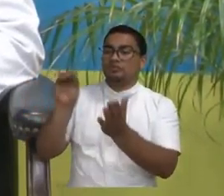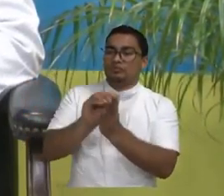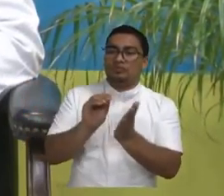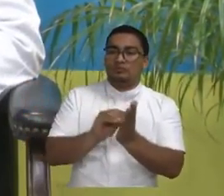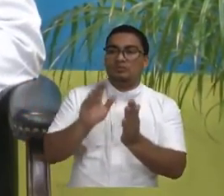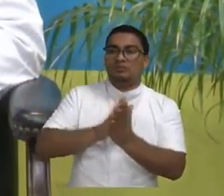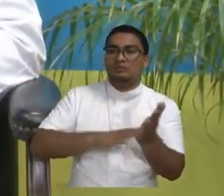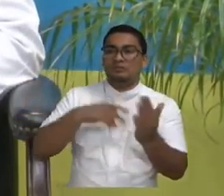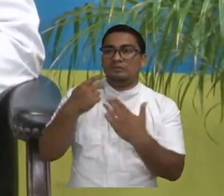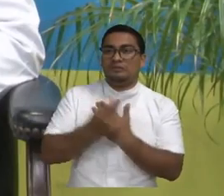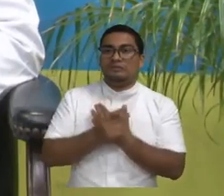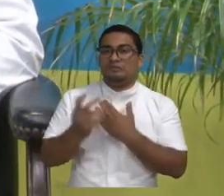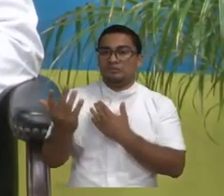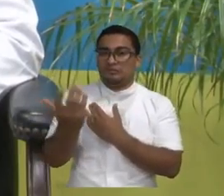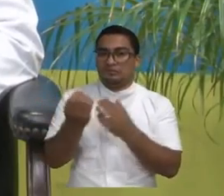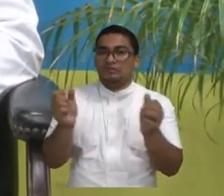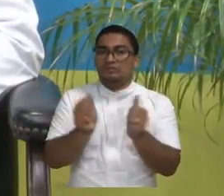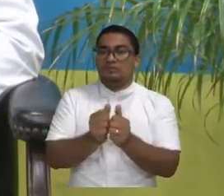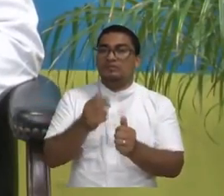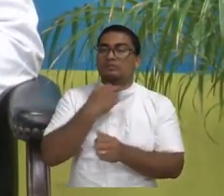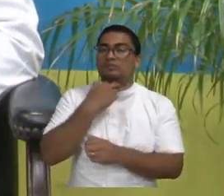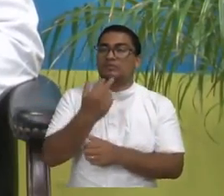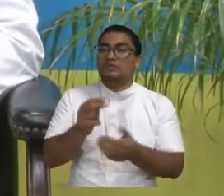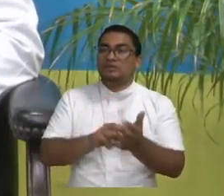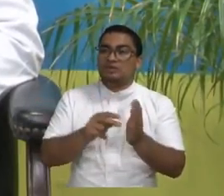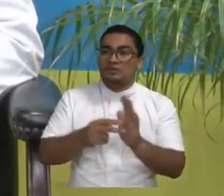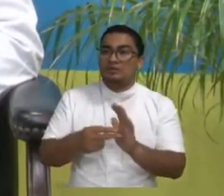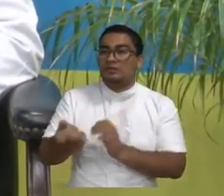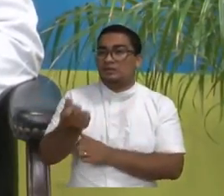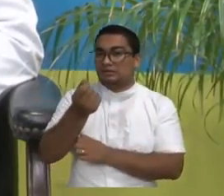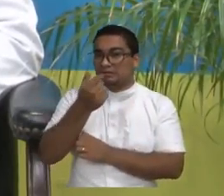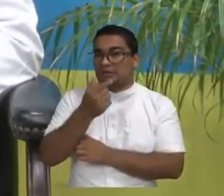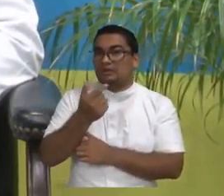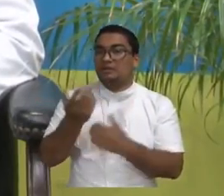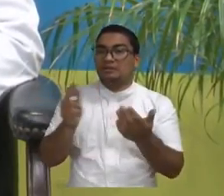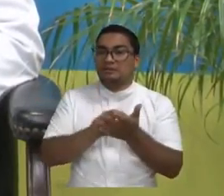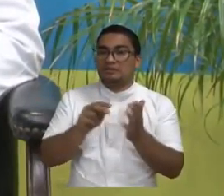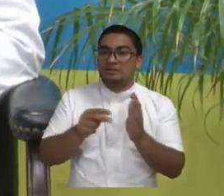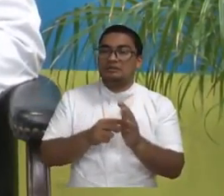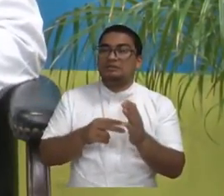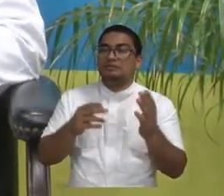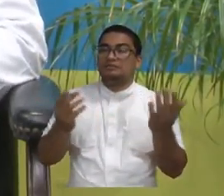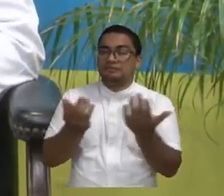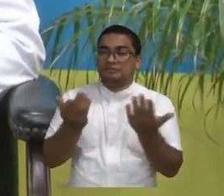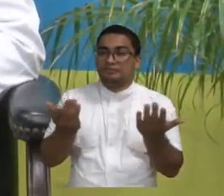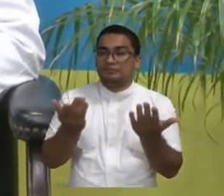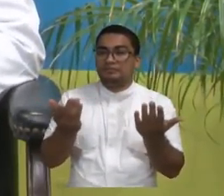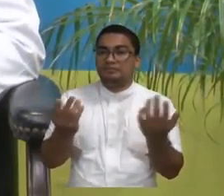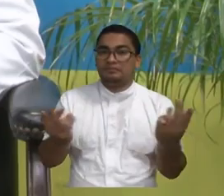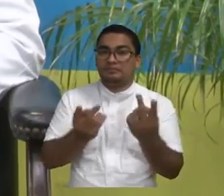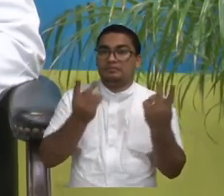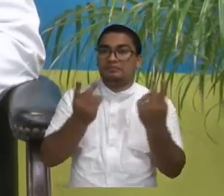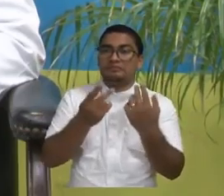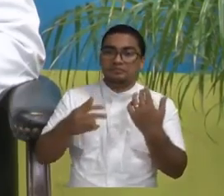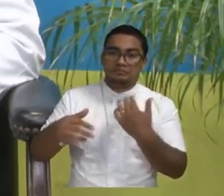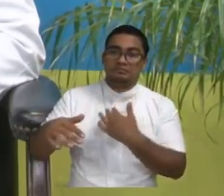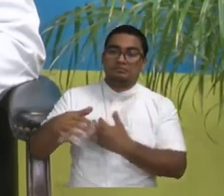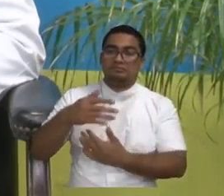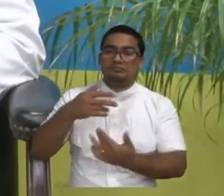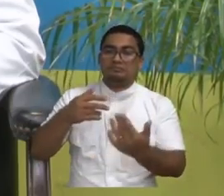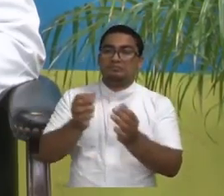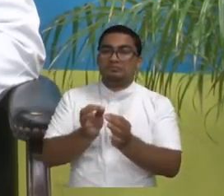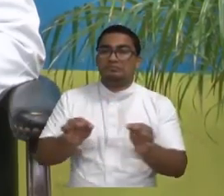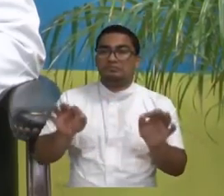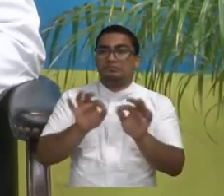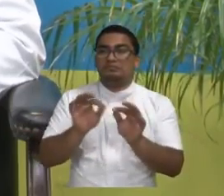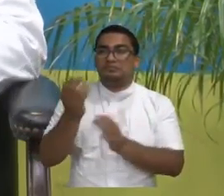y no solamente captarlos, darles tratamiento, seguimiento y tratar de darle inclusión a la vida social, que es lo importante de la